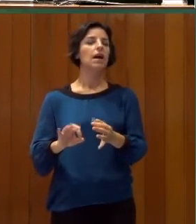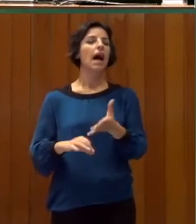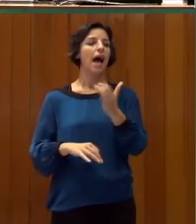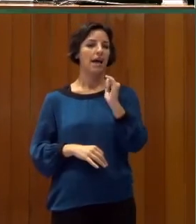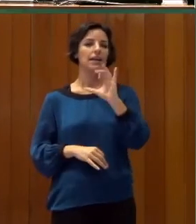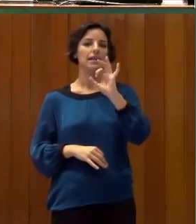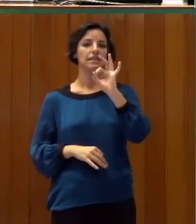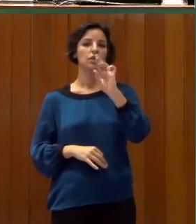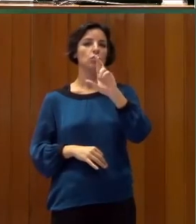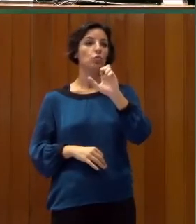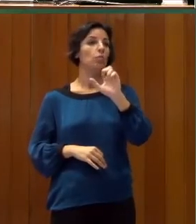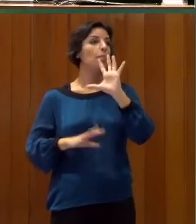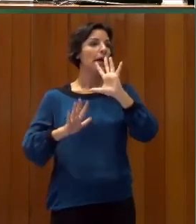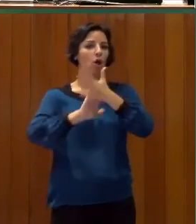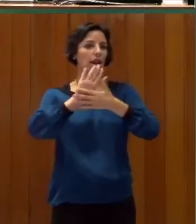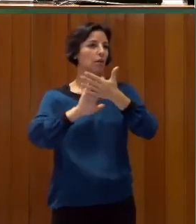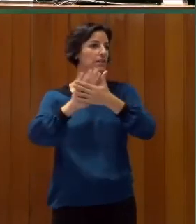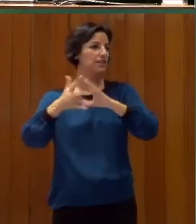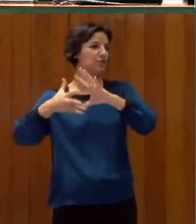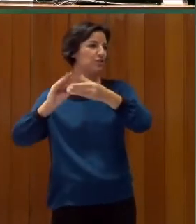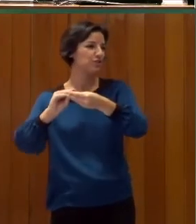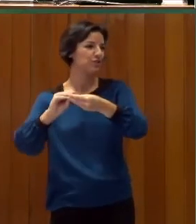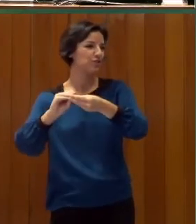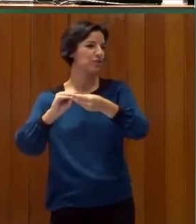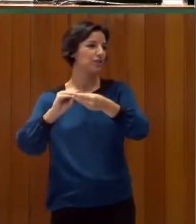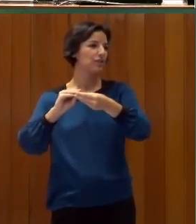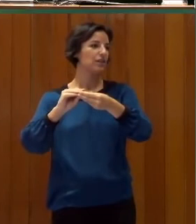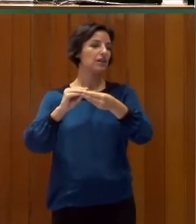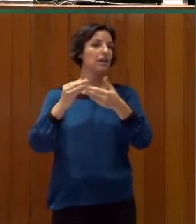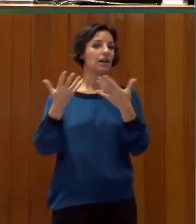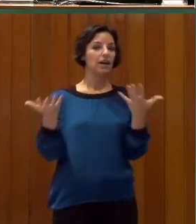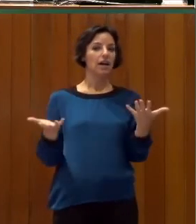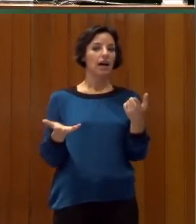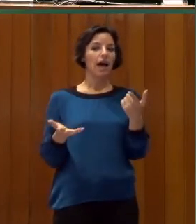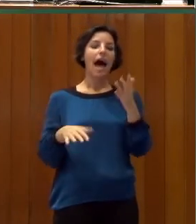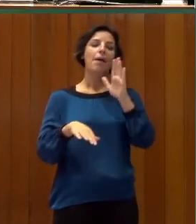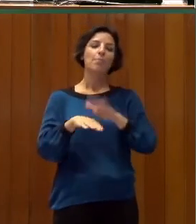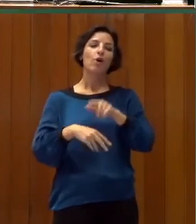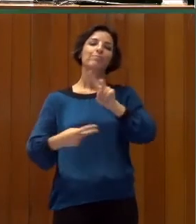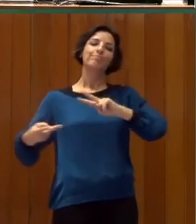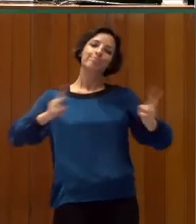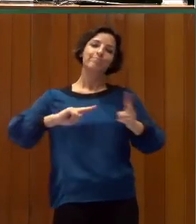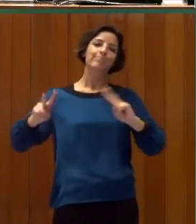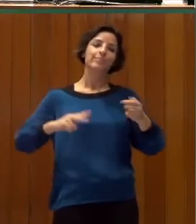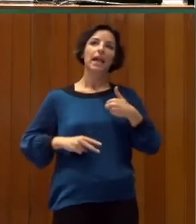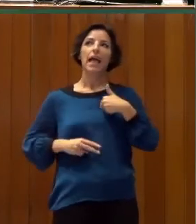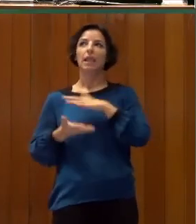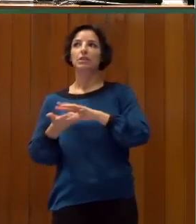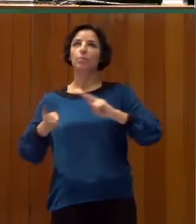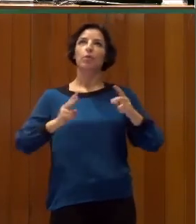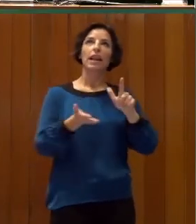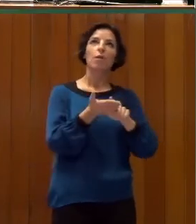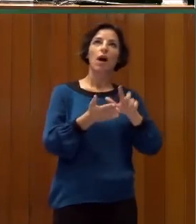Stroop en la versión signada. En este caso, el efecto no se puede atribuir a la traducción de los signos a la lengua oral debido a